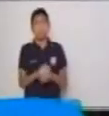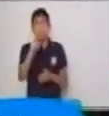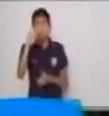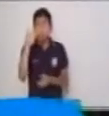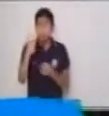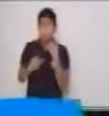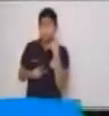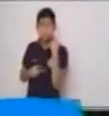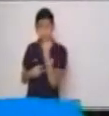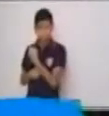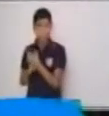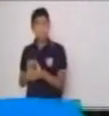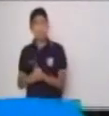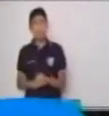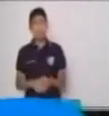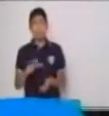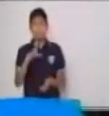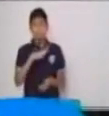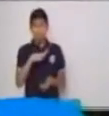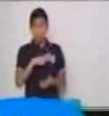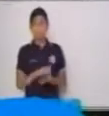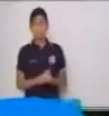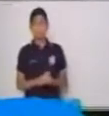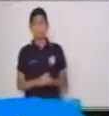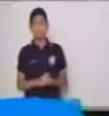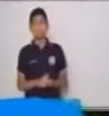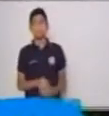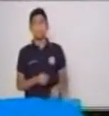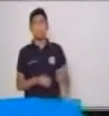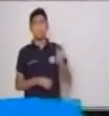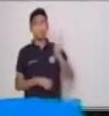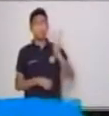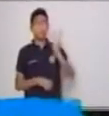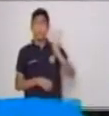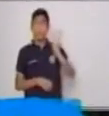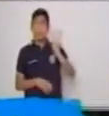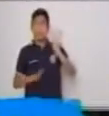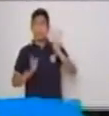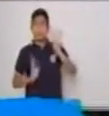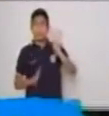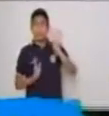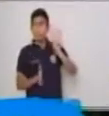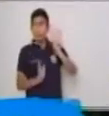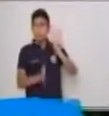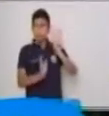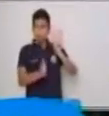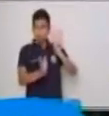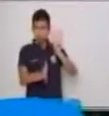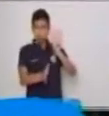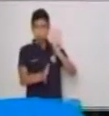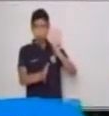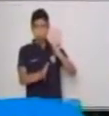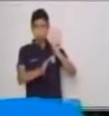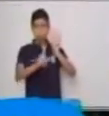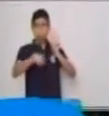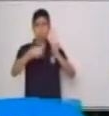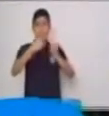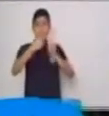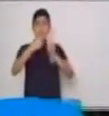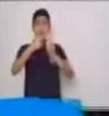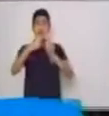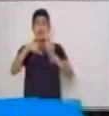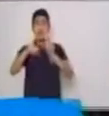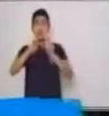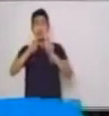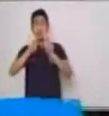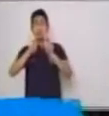acá. Tenemos 3 perros. Y aquí hay 2. Vean cómo